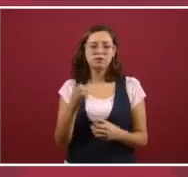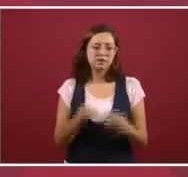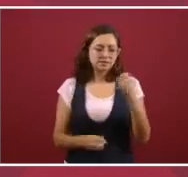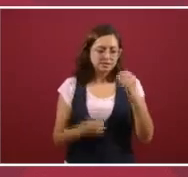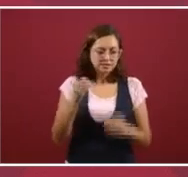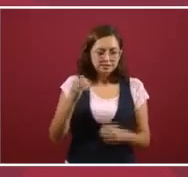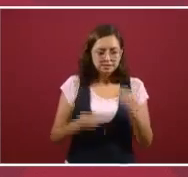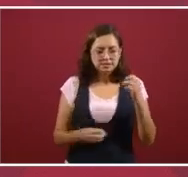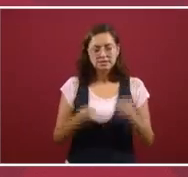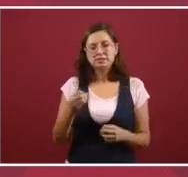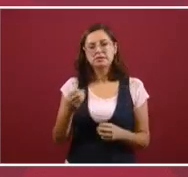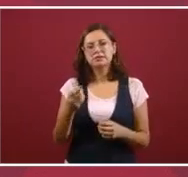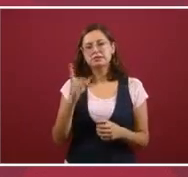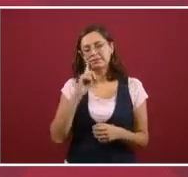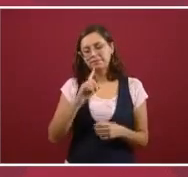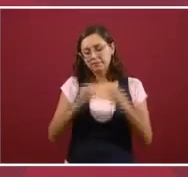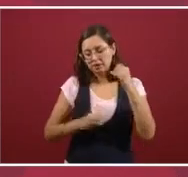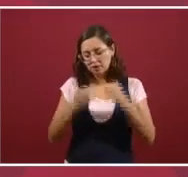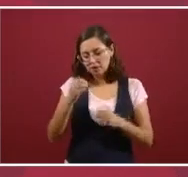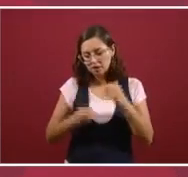magistrados que